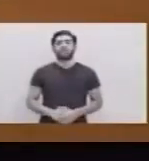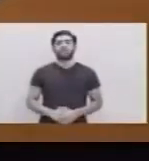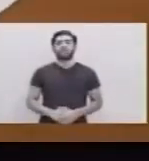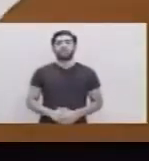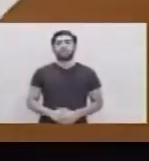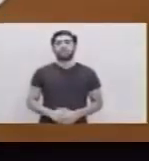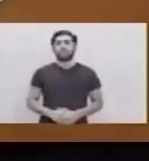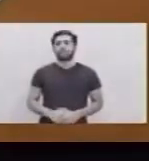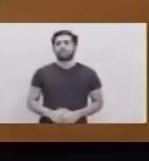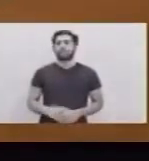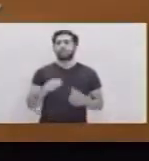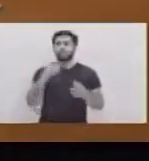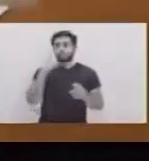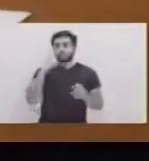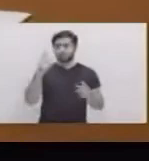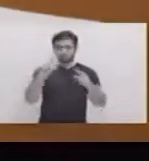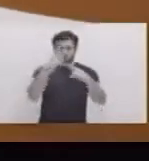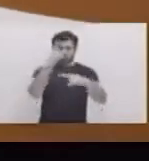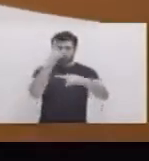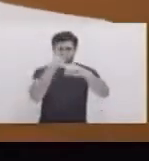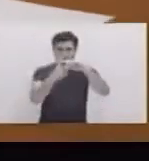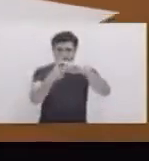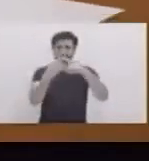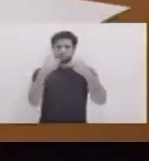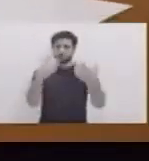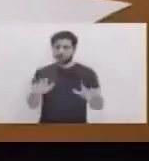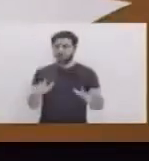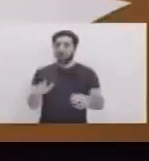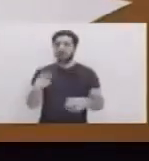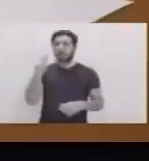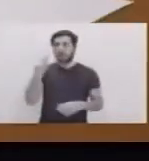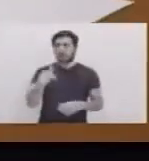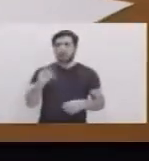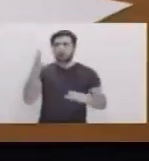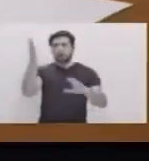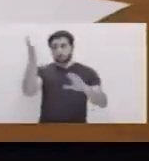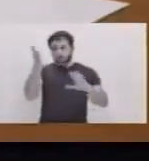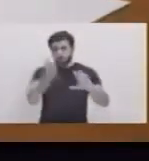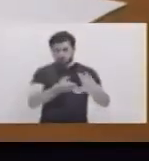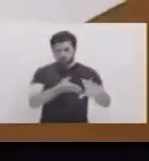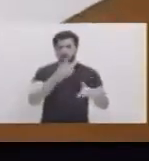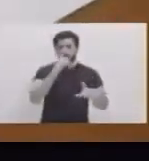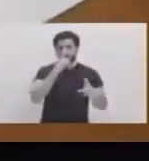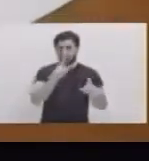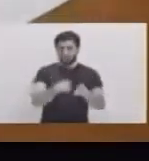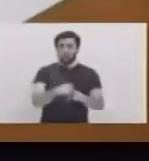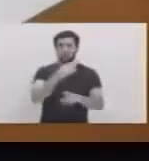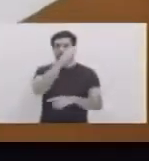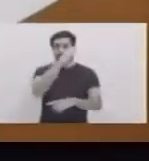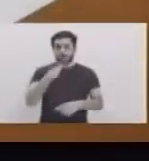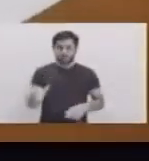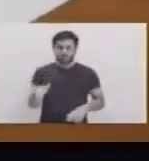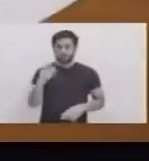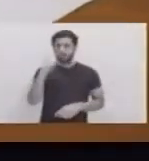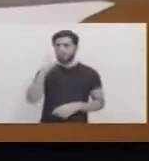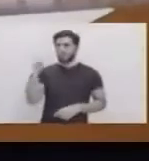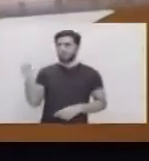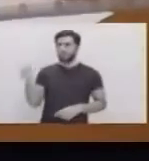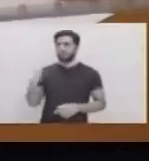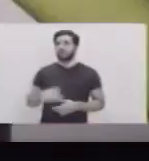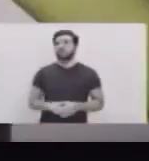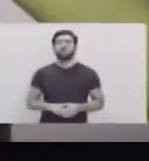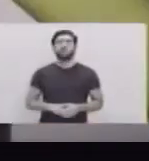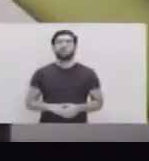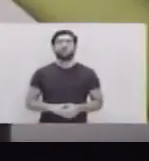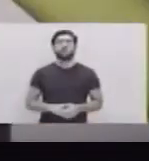Como dije al inicio, como es una simetría radial, vamos a trazar en forma diagonal,